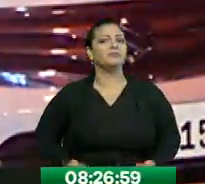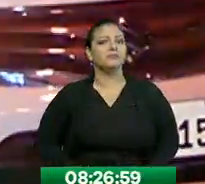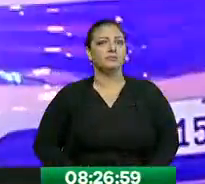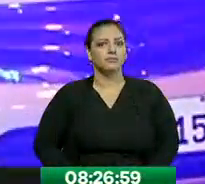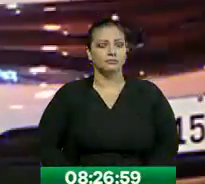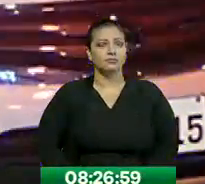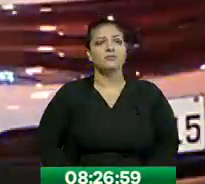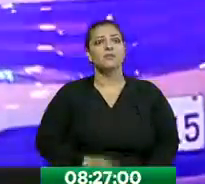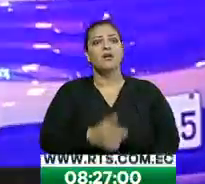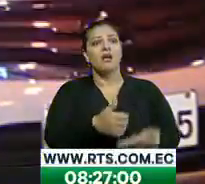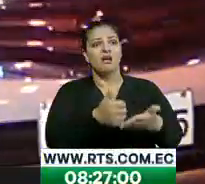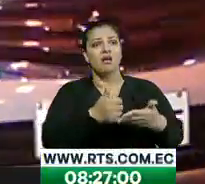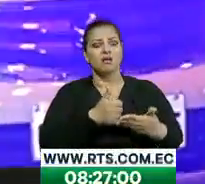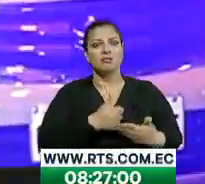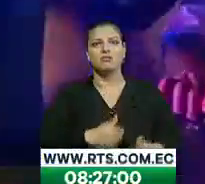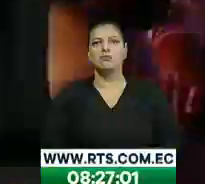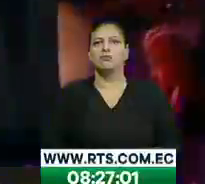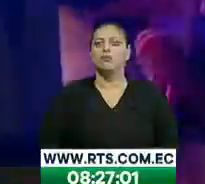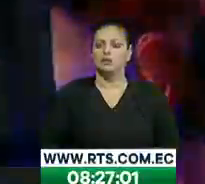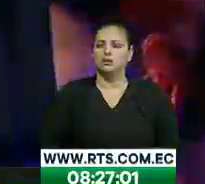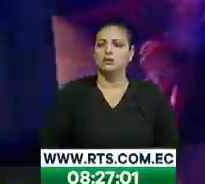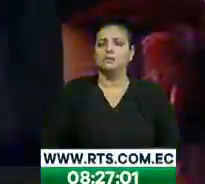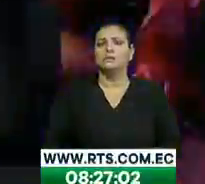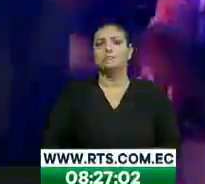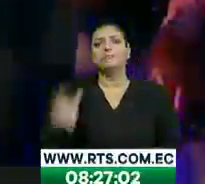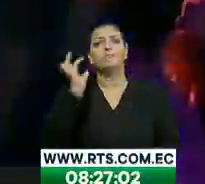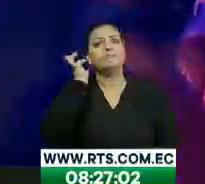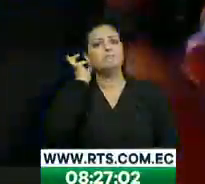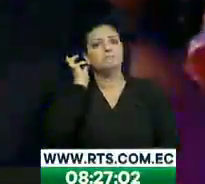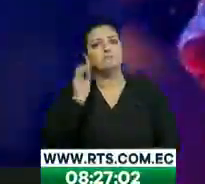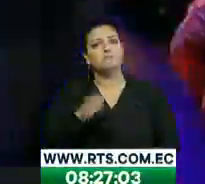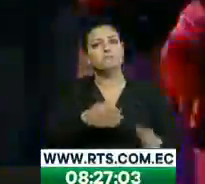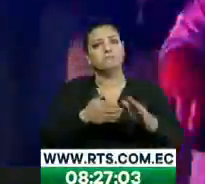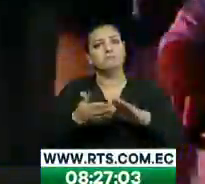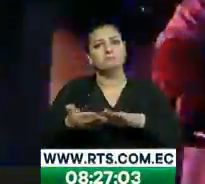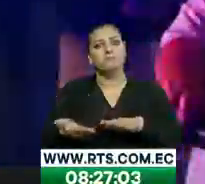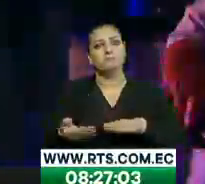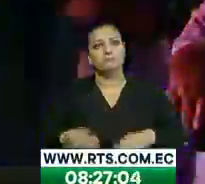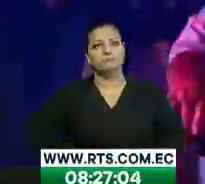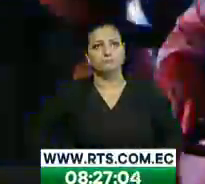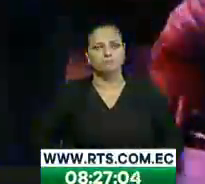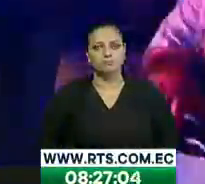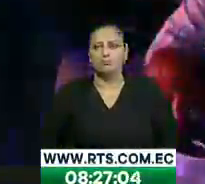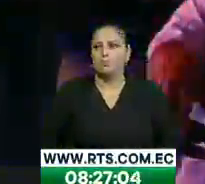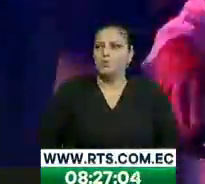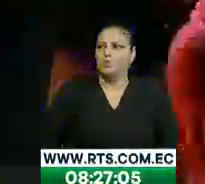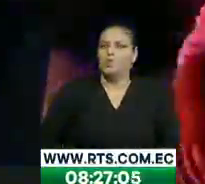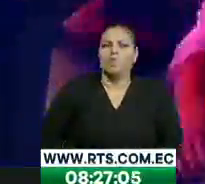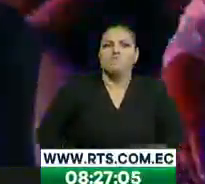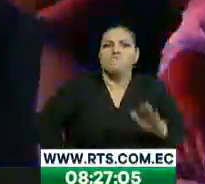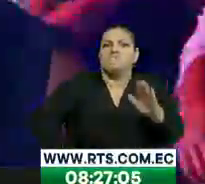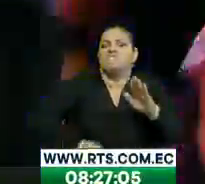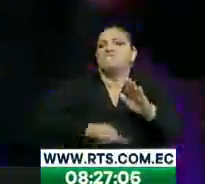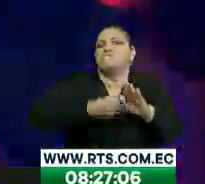no soportó y murió. Primera vez que por aquí se cree en ese sector que aquí ha habido